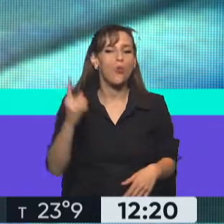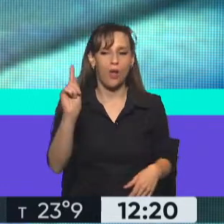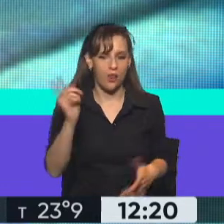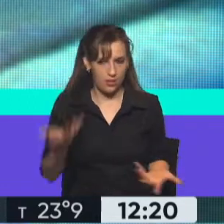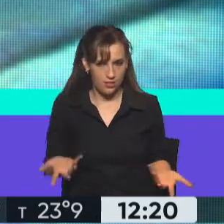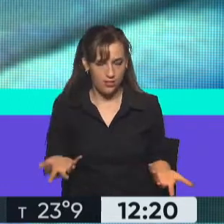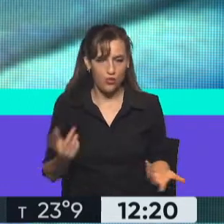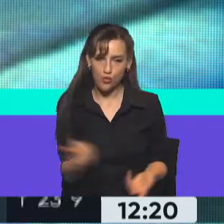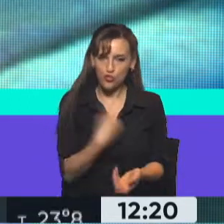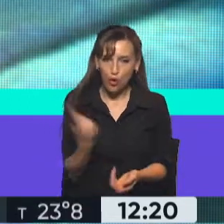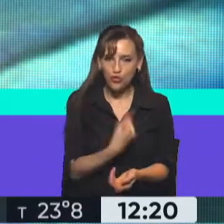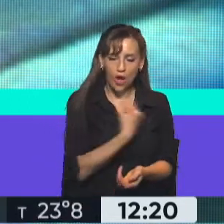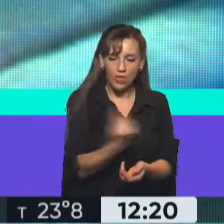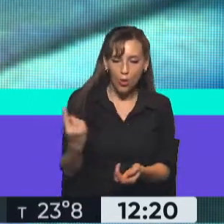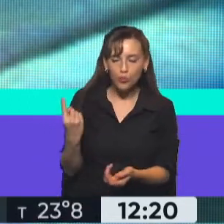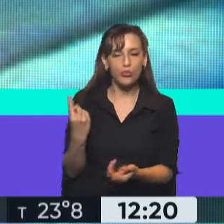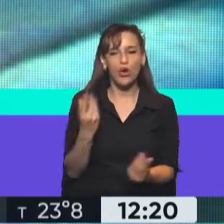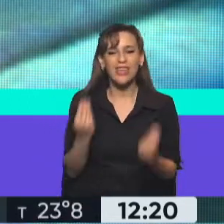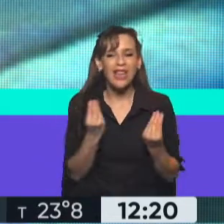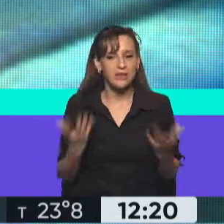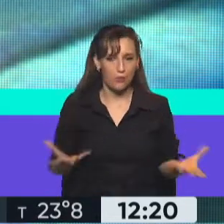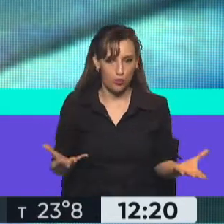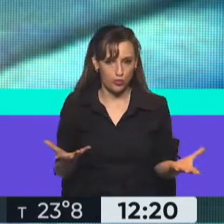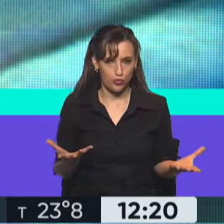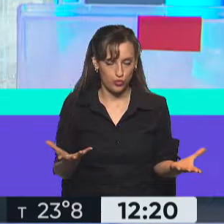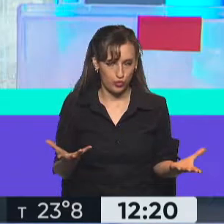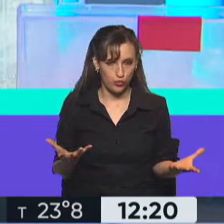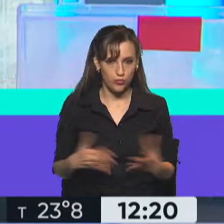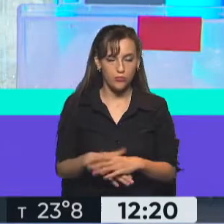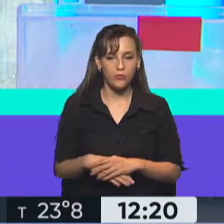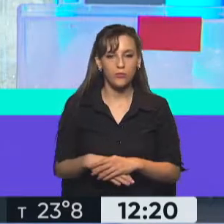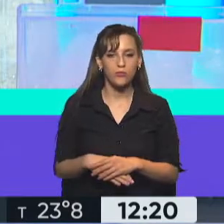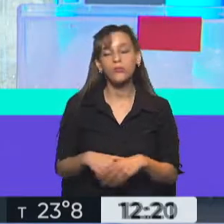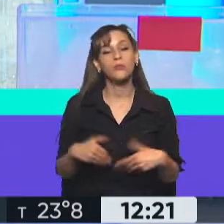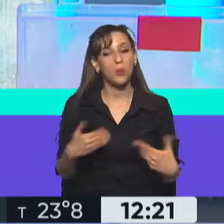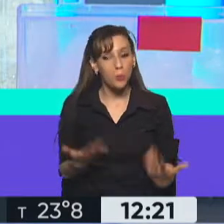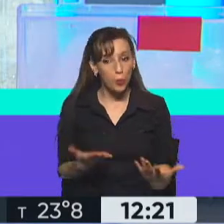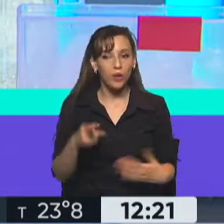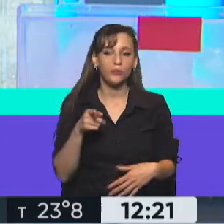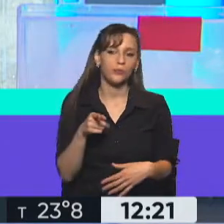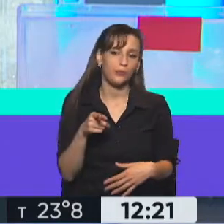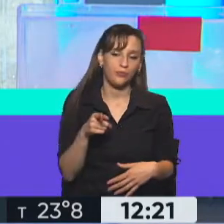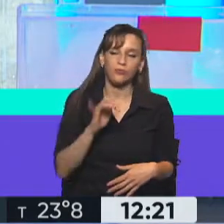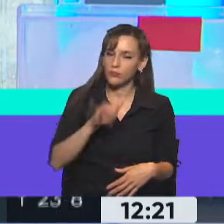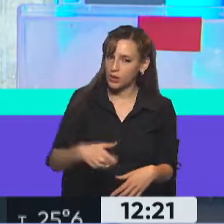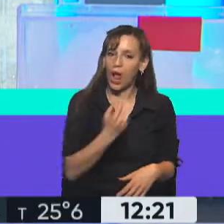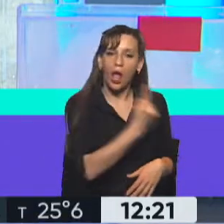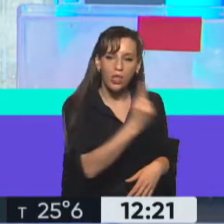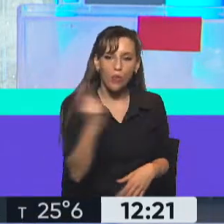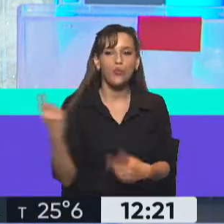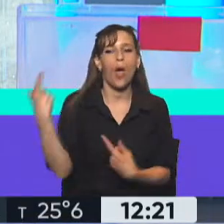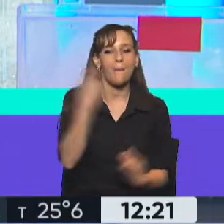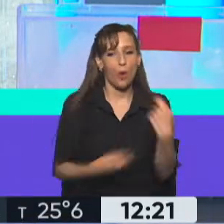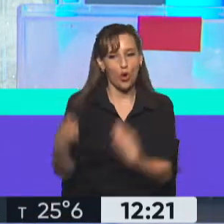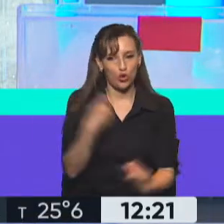pero si en nuestros domicilios podemos ir colaborando bueno aunque sea un pequeño granito de arena es tratar de usar